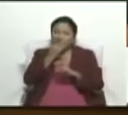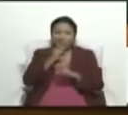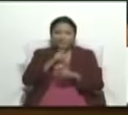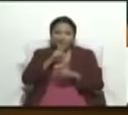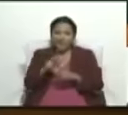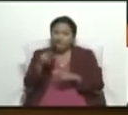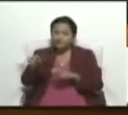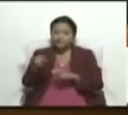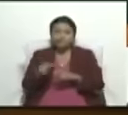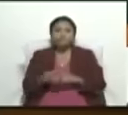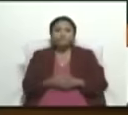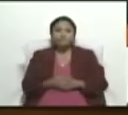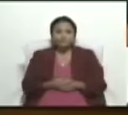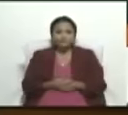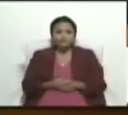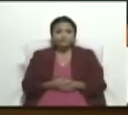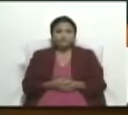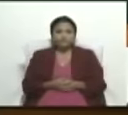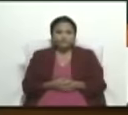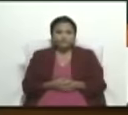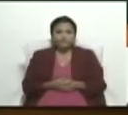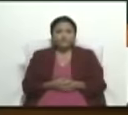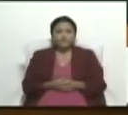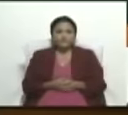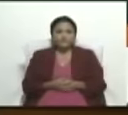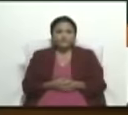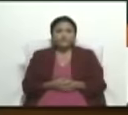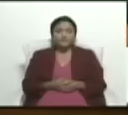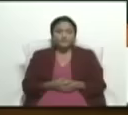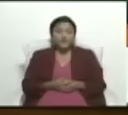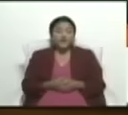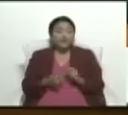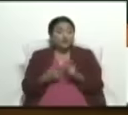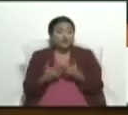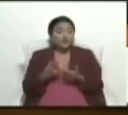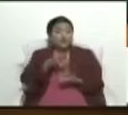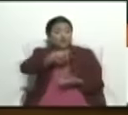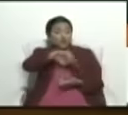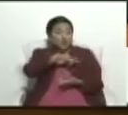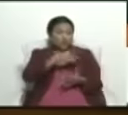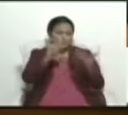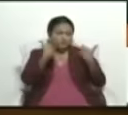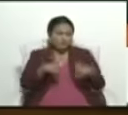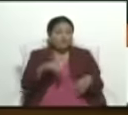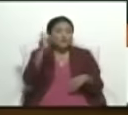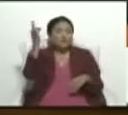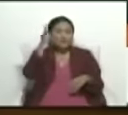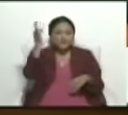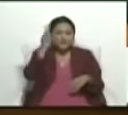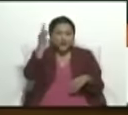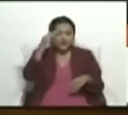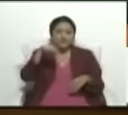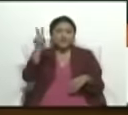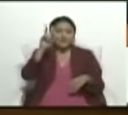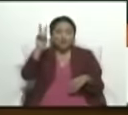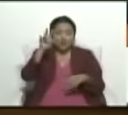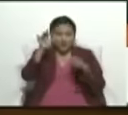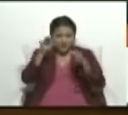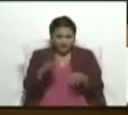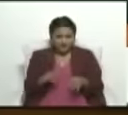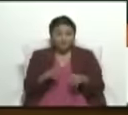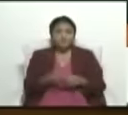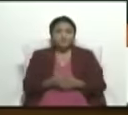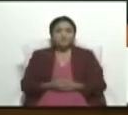En tal sentido, bajo nuestro liderazgo como fiscal general de la República, con la